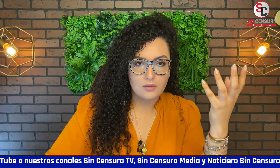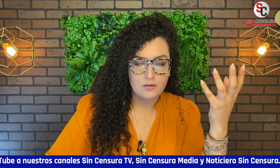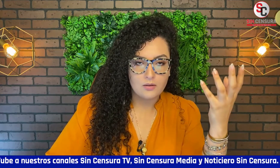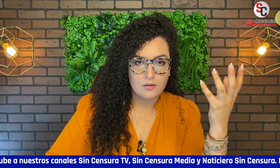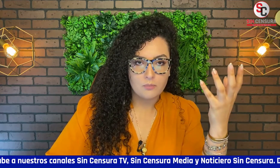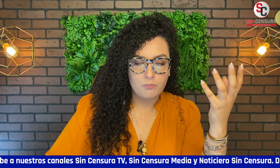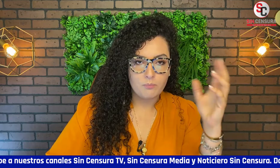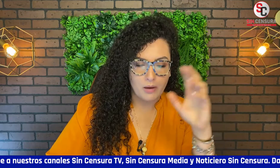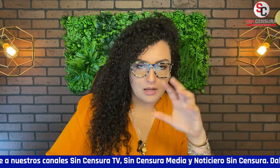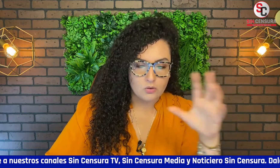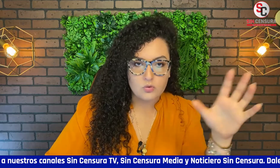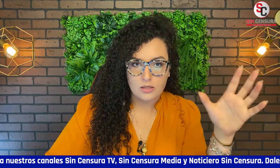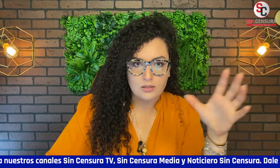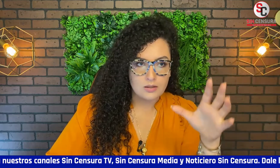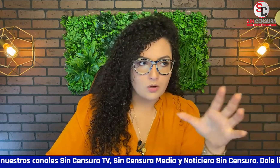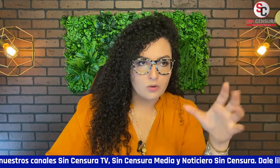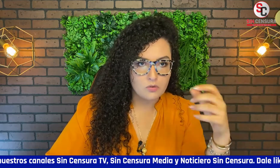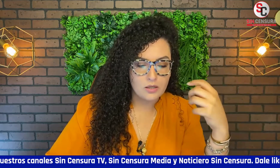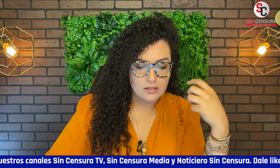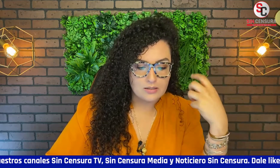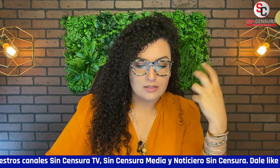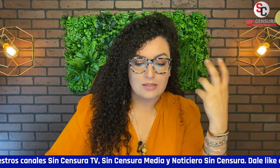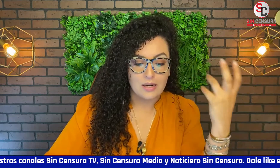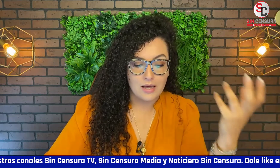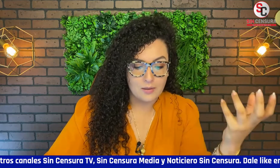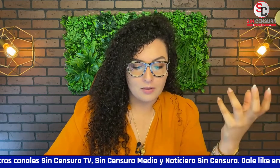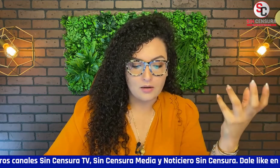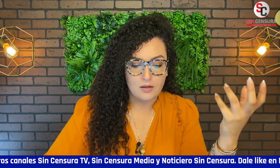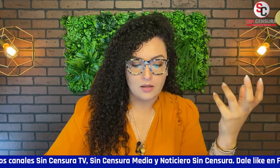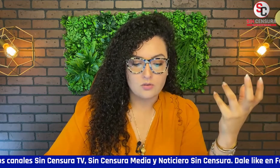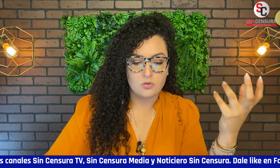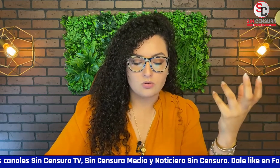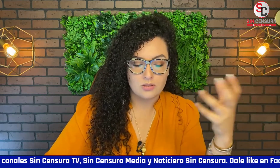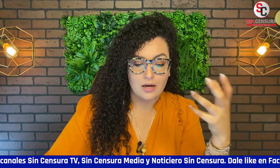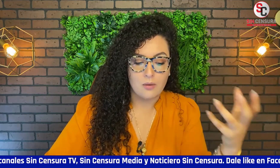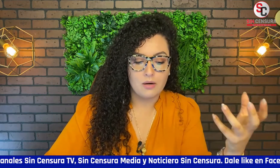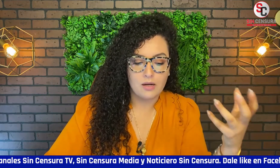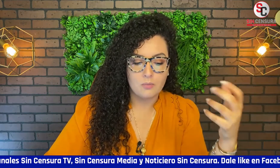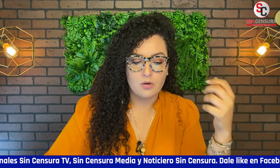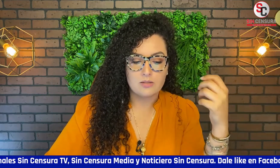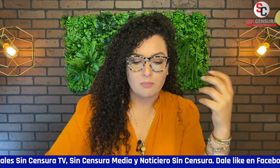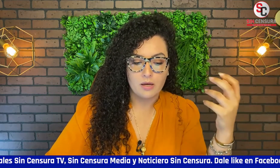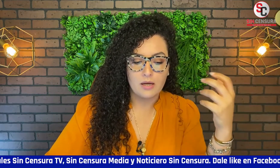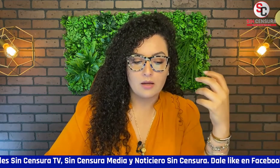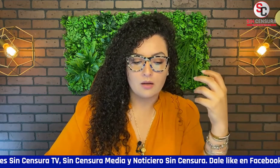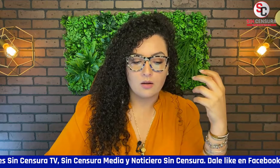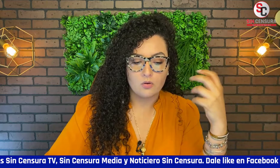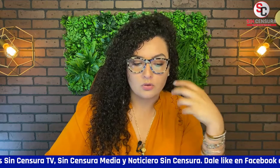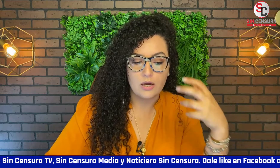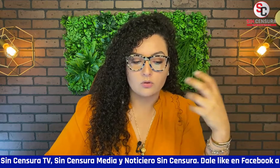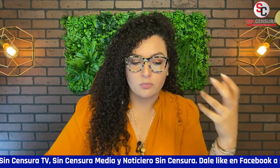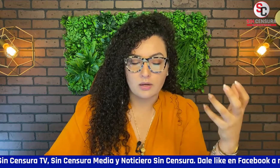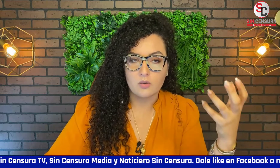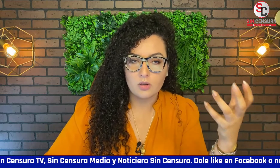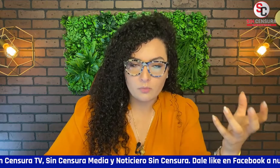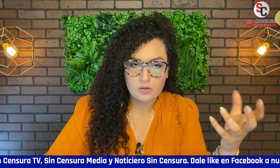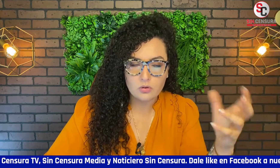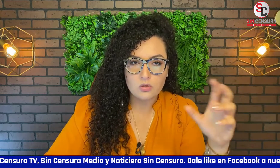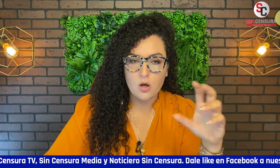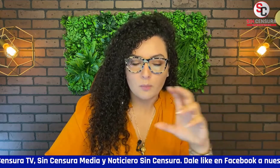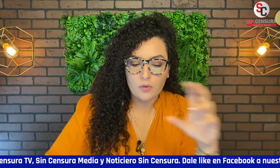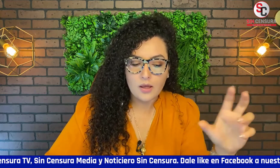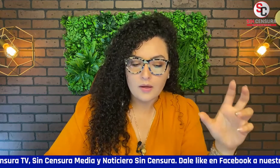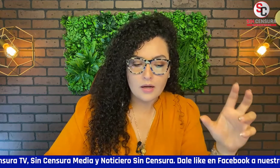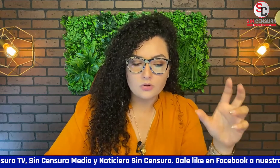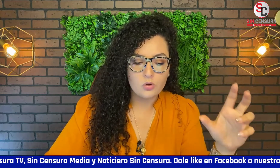deuda para los que están de acuerdo en que si se reabre el carbón y se paga, los cargos se pagan con